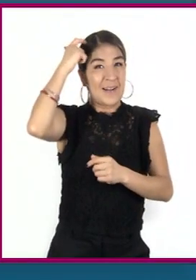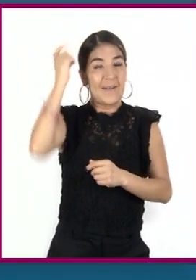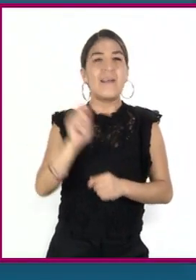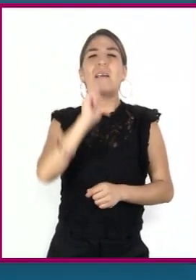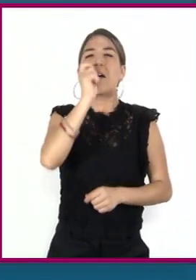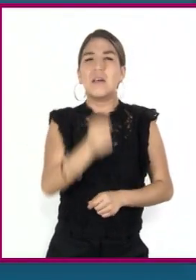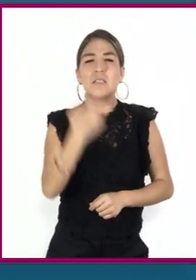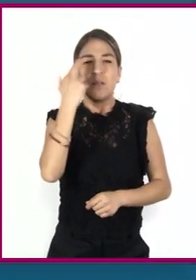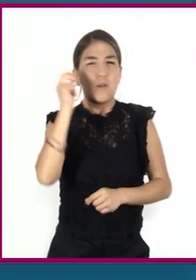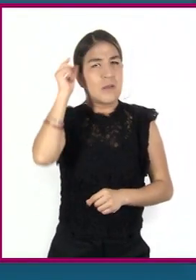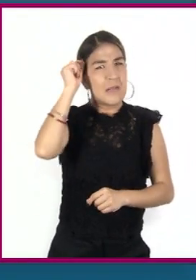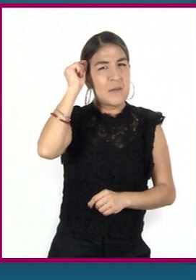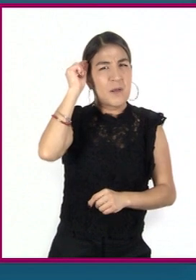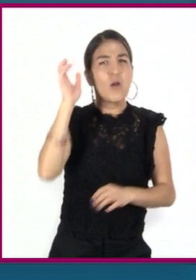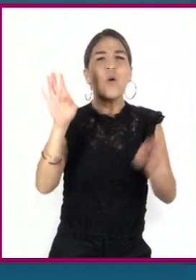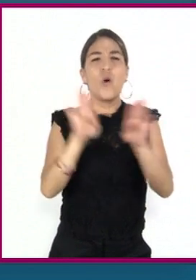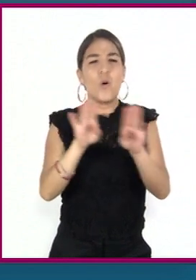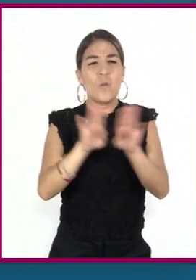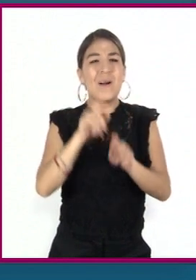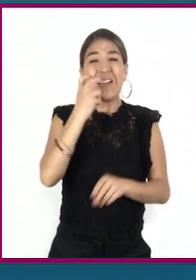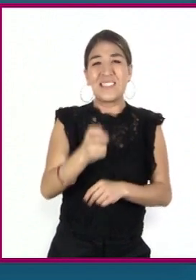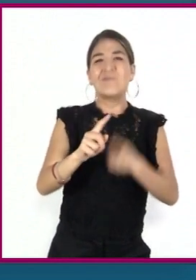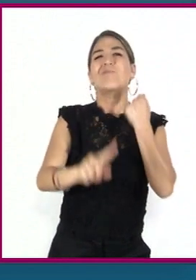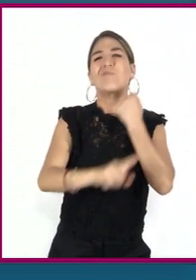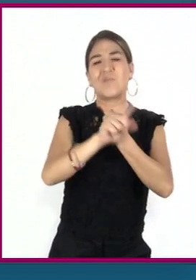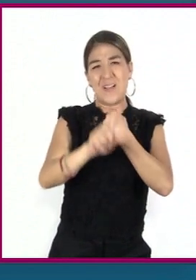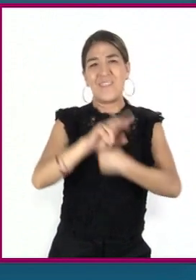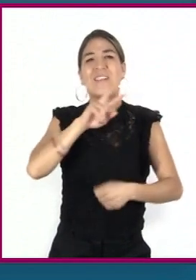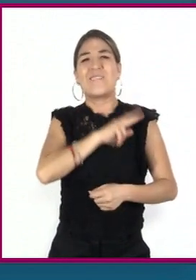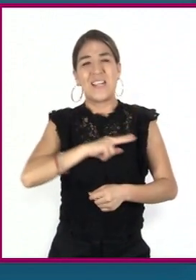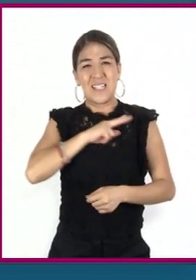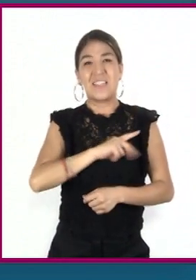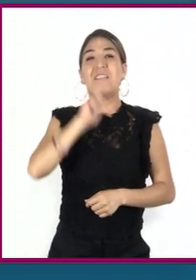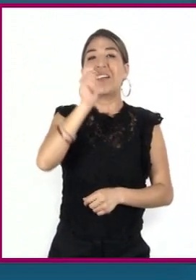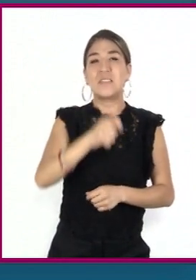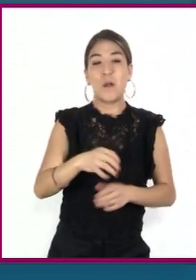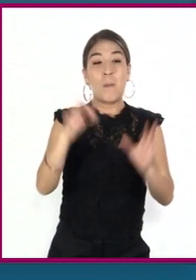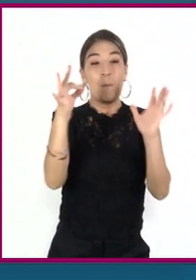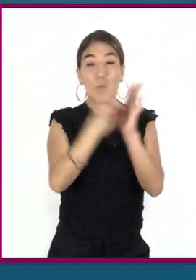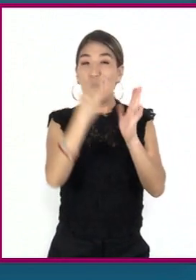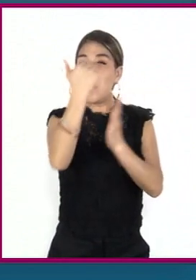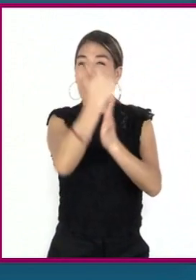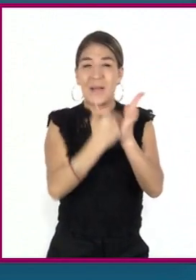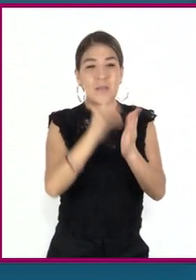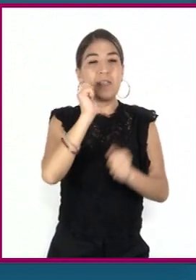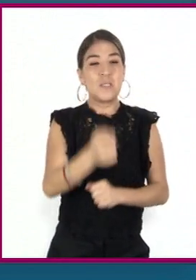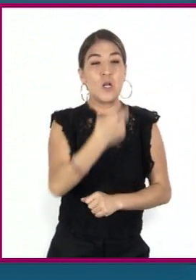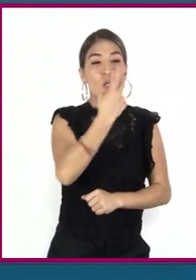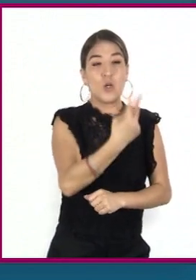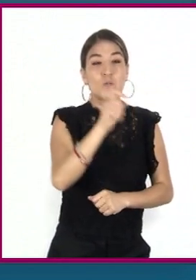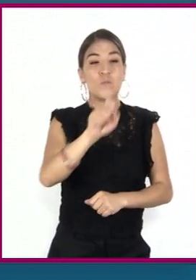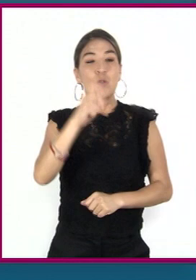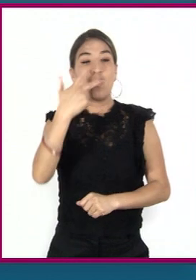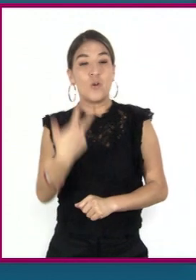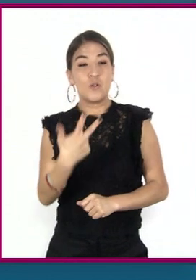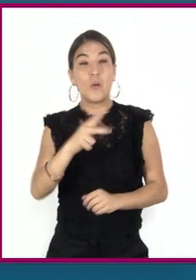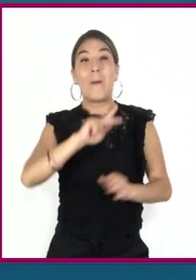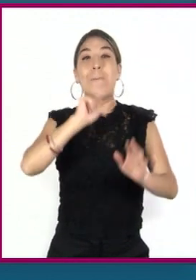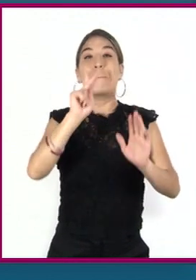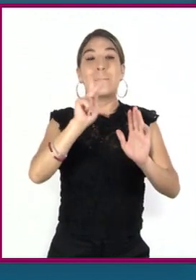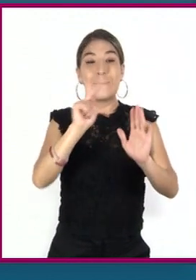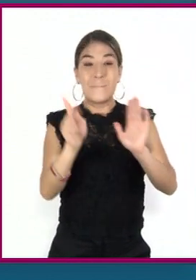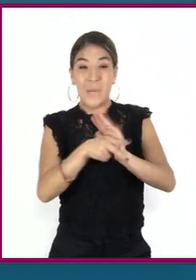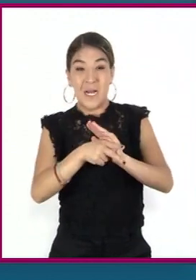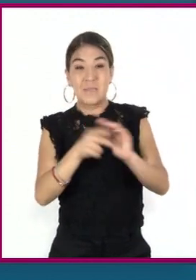mostraron altibajos en la densidad de aquel veneno. El punto más bajo era de 2.8 partes por millón y el más